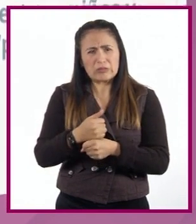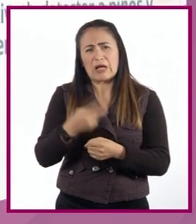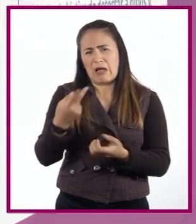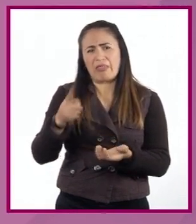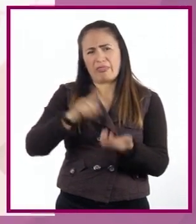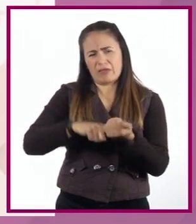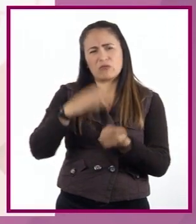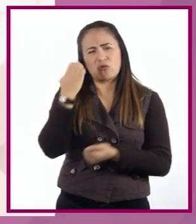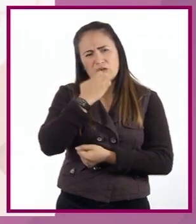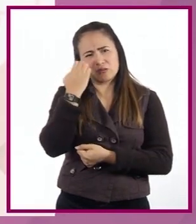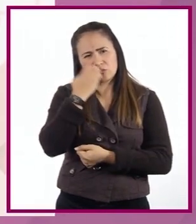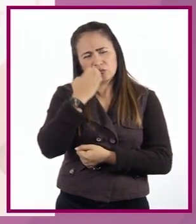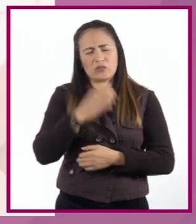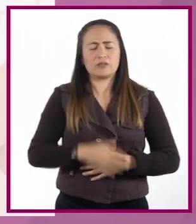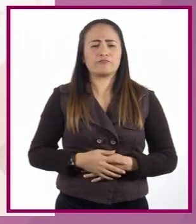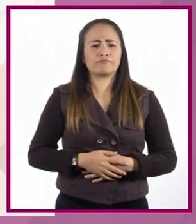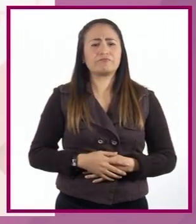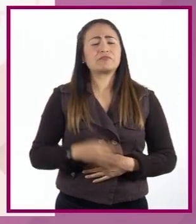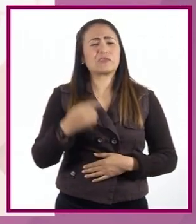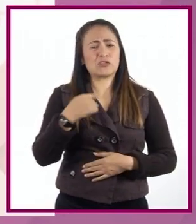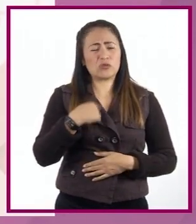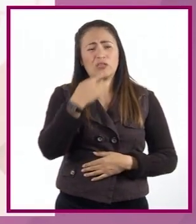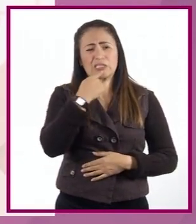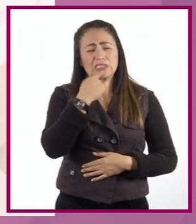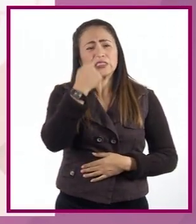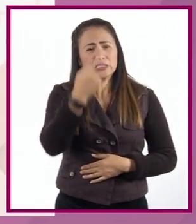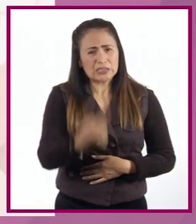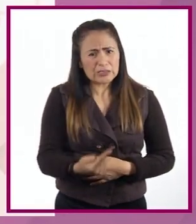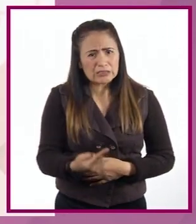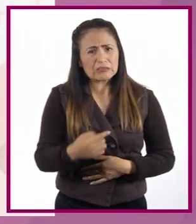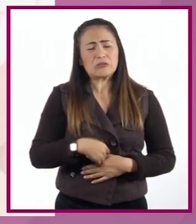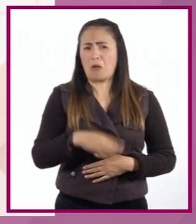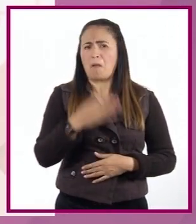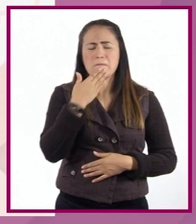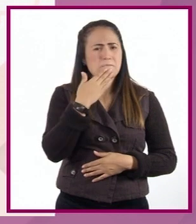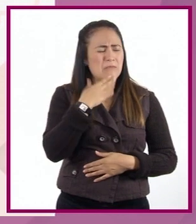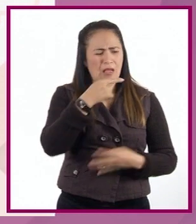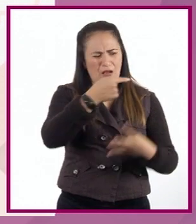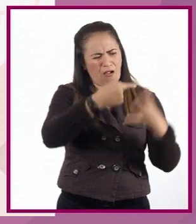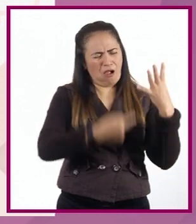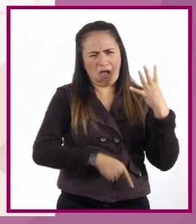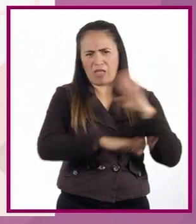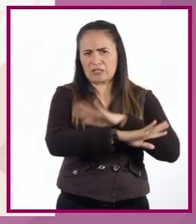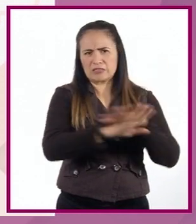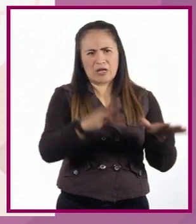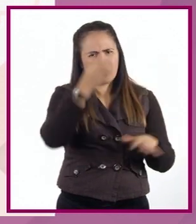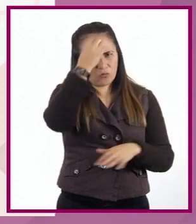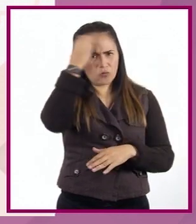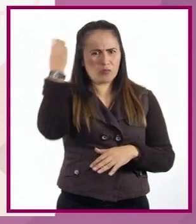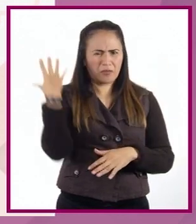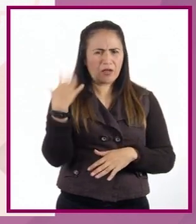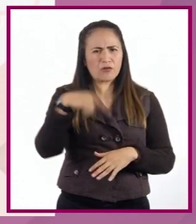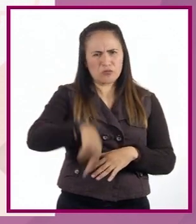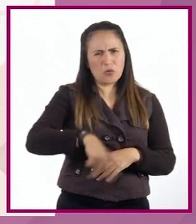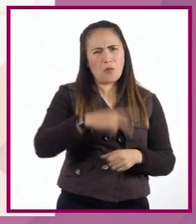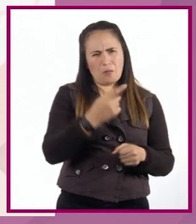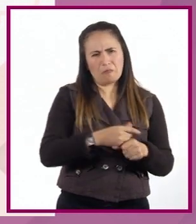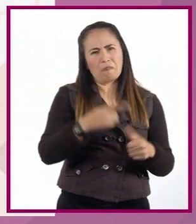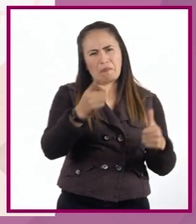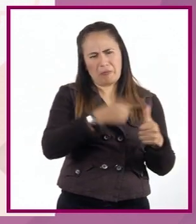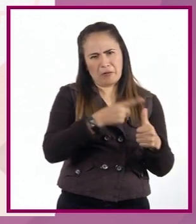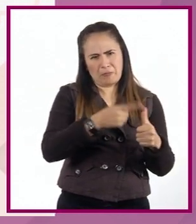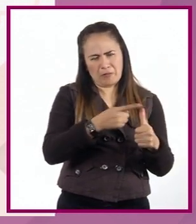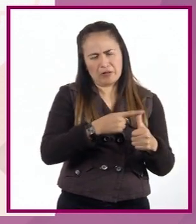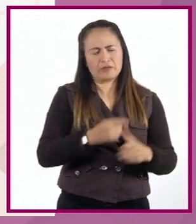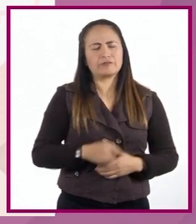escuelas. Tengo que confesarte que creí superado todo lo que me pasó en la escuela cuando iba en primaria.